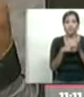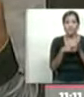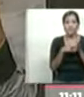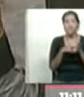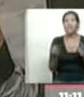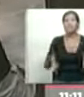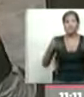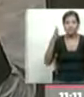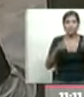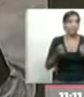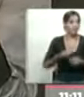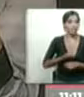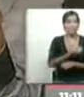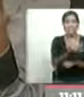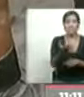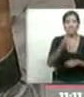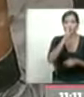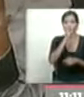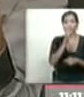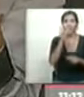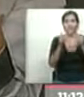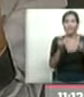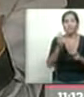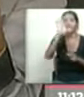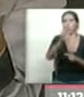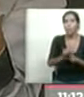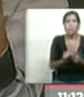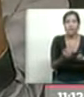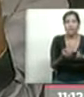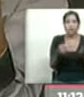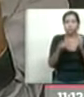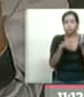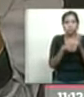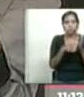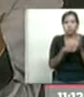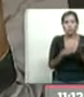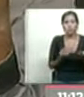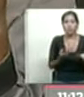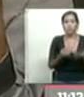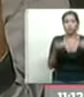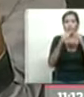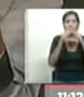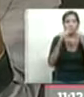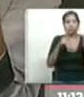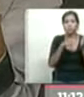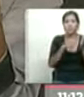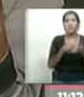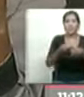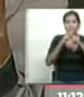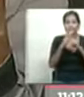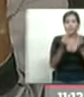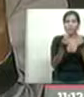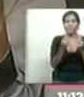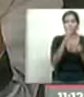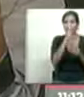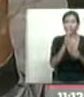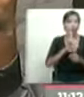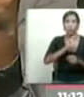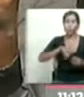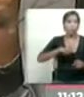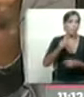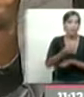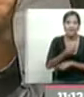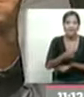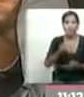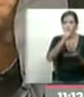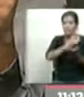que repartían los bancos, de gente que iba a comprar una, que hacía una hipoteca o hipotecaba su apartamento para que le prestaran plata en el banco, que no pudo pagarlo, que lo